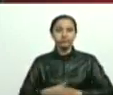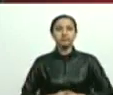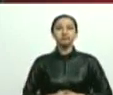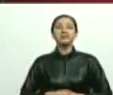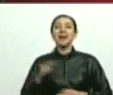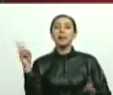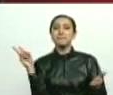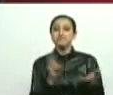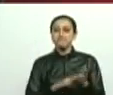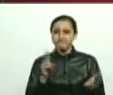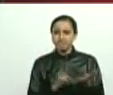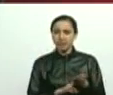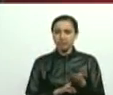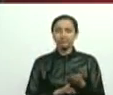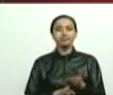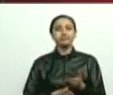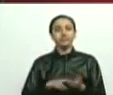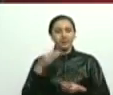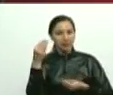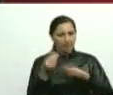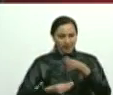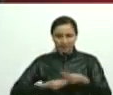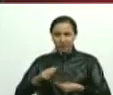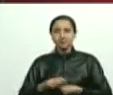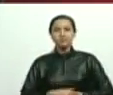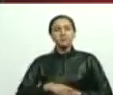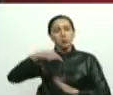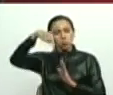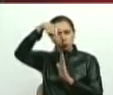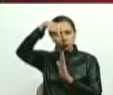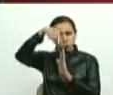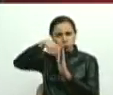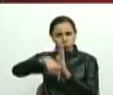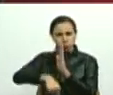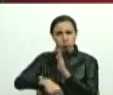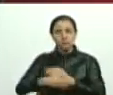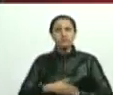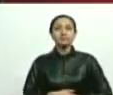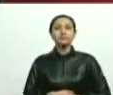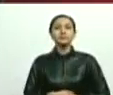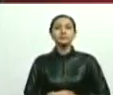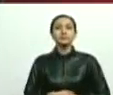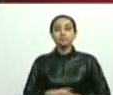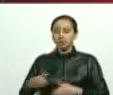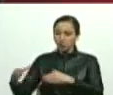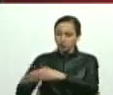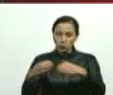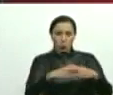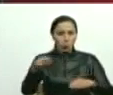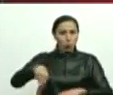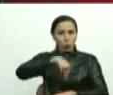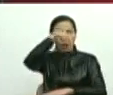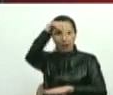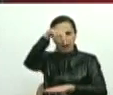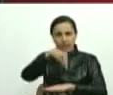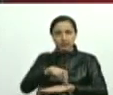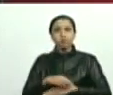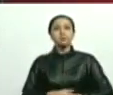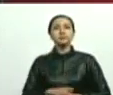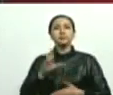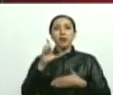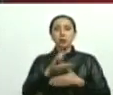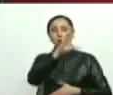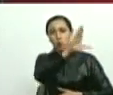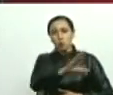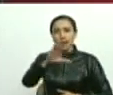verdaderas, objetivas, subjetivas, profundas, las bases nacionales, las bases latinoamericanas y